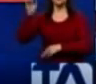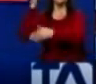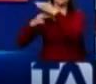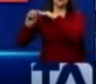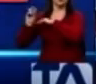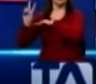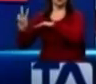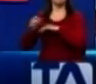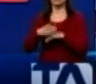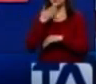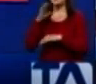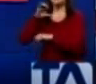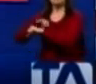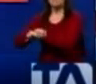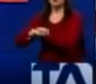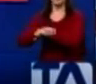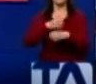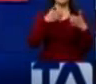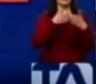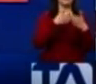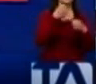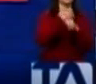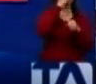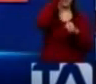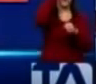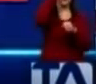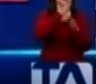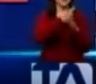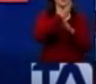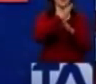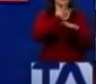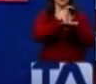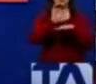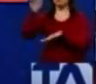trabajo coordinado al más alto nivel entre las unidades de inteligencia de Ecuador y Perú.